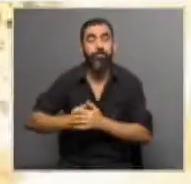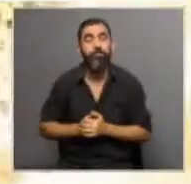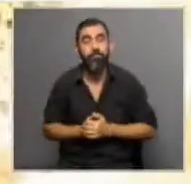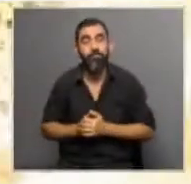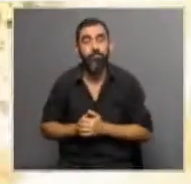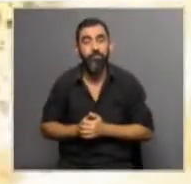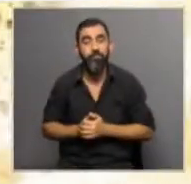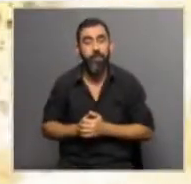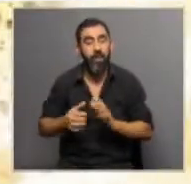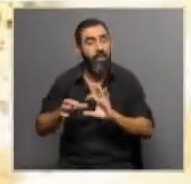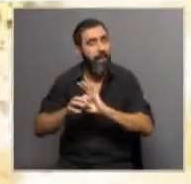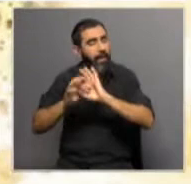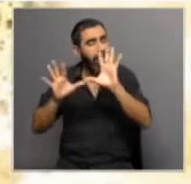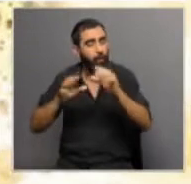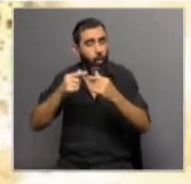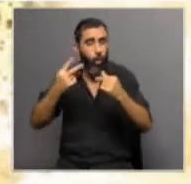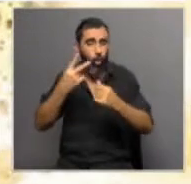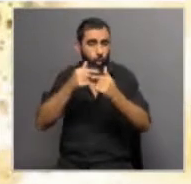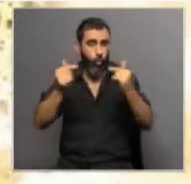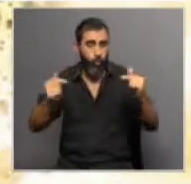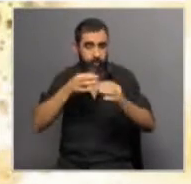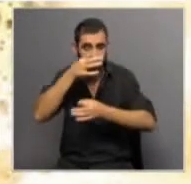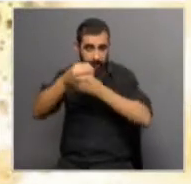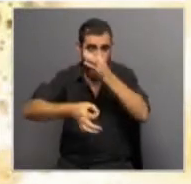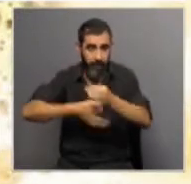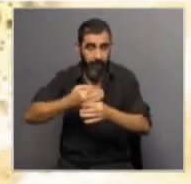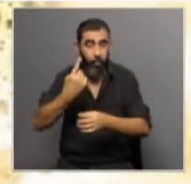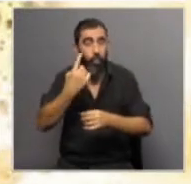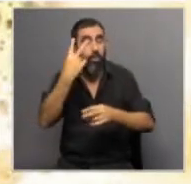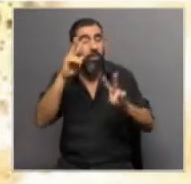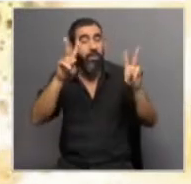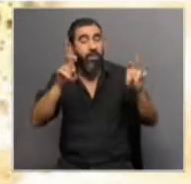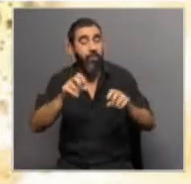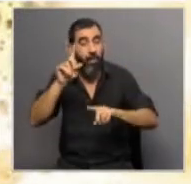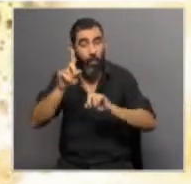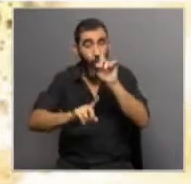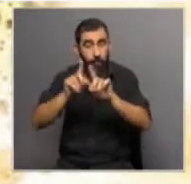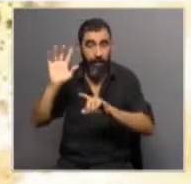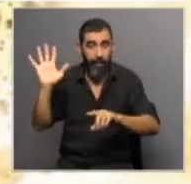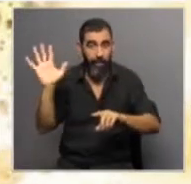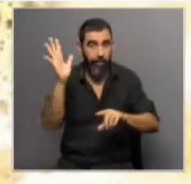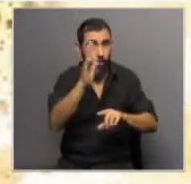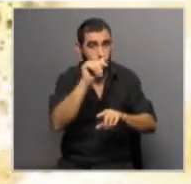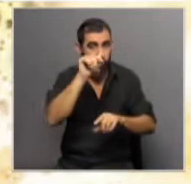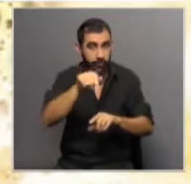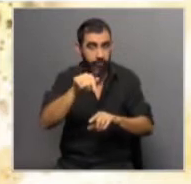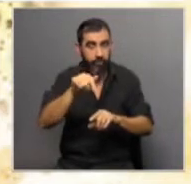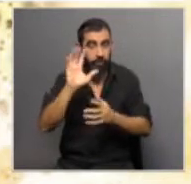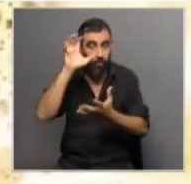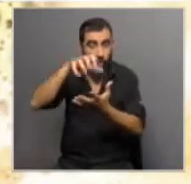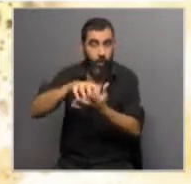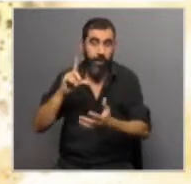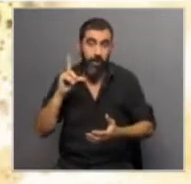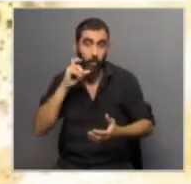Déjame simplemente aclarar dos cosas que se mencionaron y que tienen que ver, una con el despliegue de la universidad en el interior, ¿no? Esta sede de